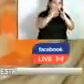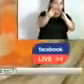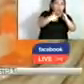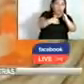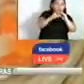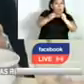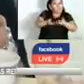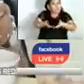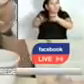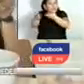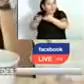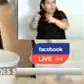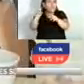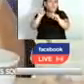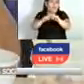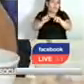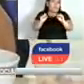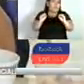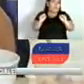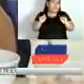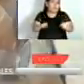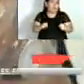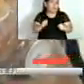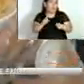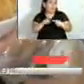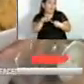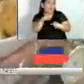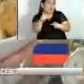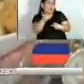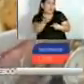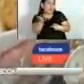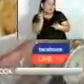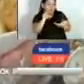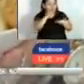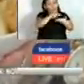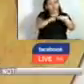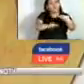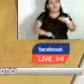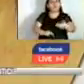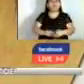Pero aparte del quesillo, ¿qué más tienen en el menú?